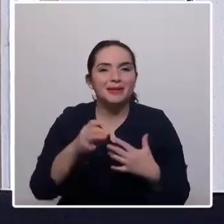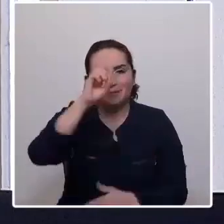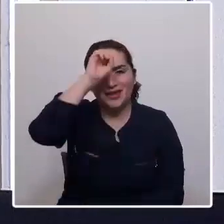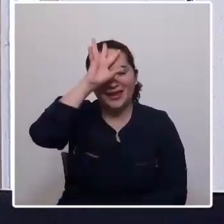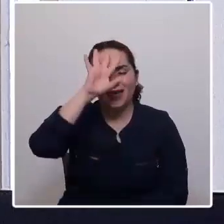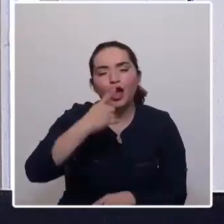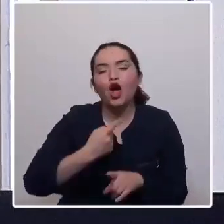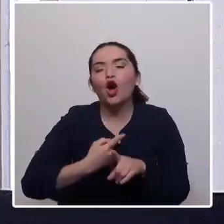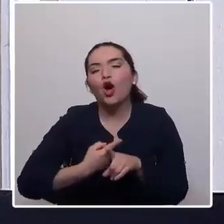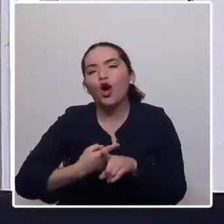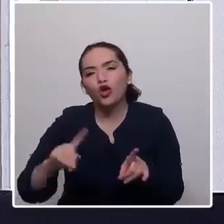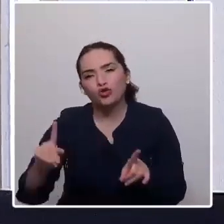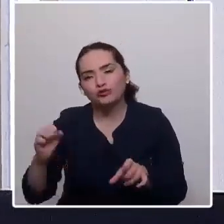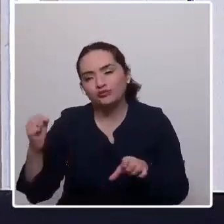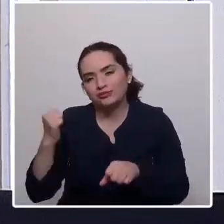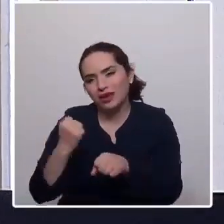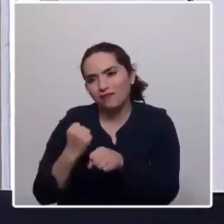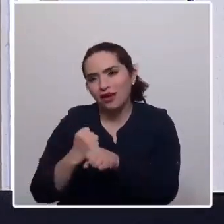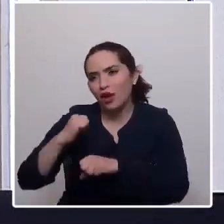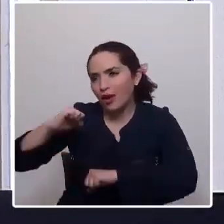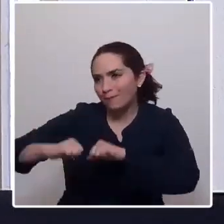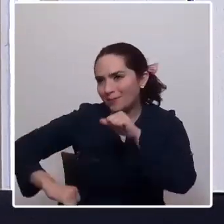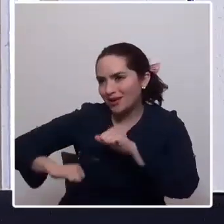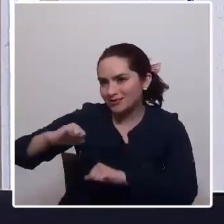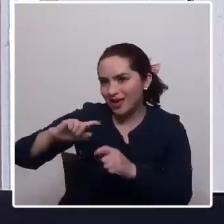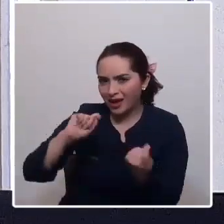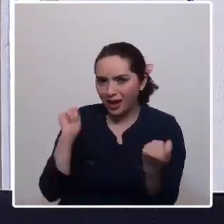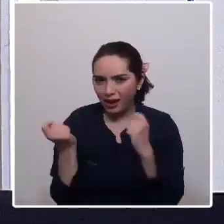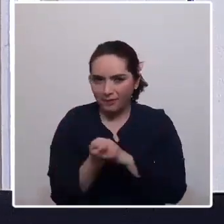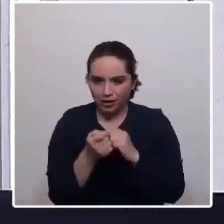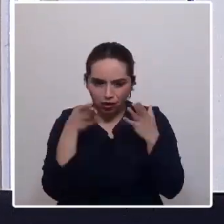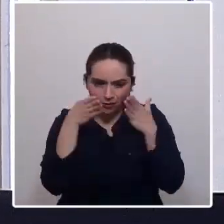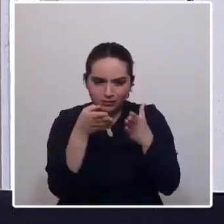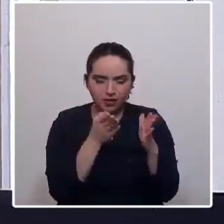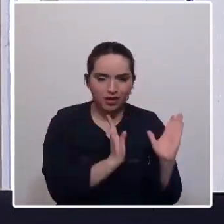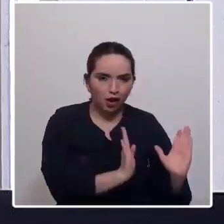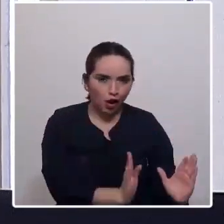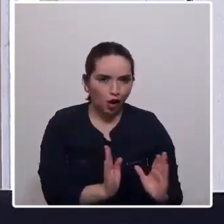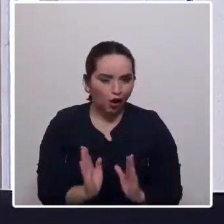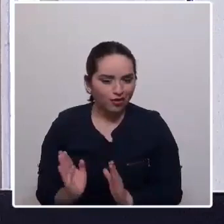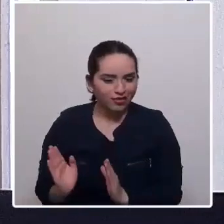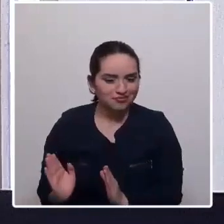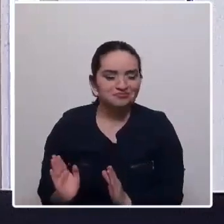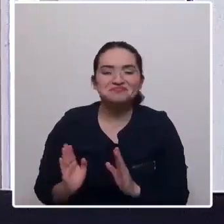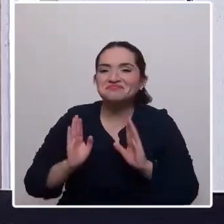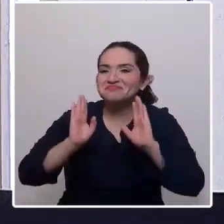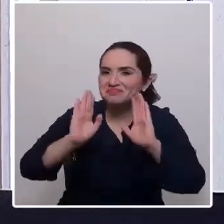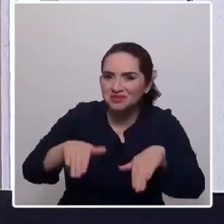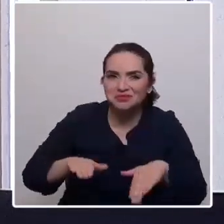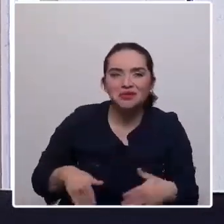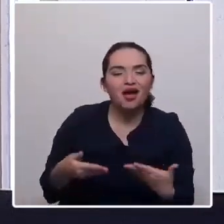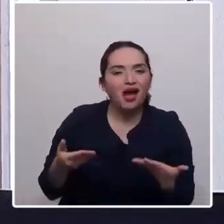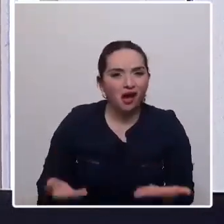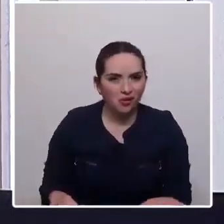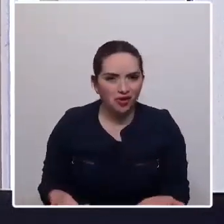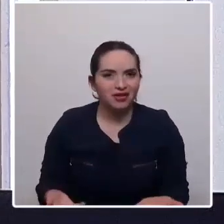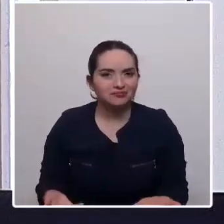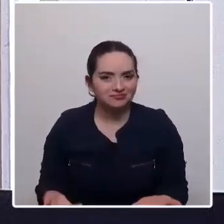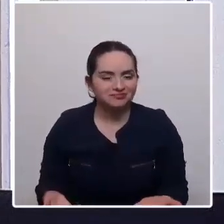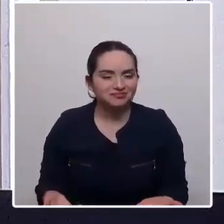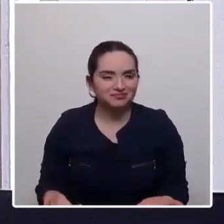factores económicos productivos, cambiando la perspectiva y el orden de prioridades tal como existe en la legislación actual, pero que a su